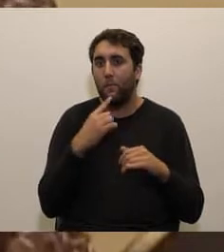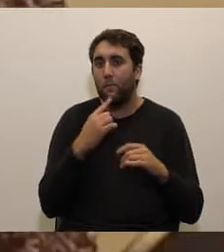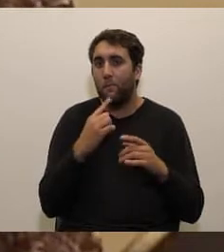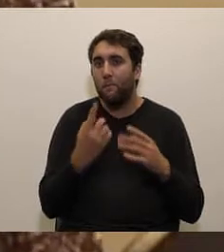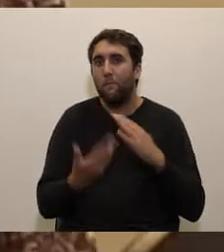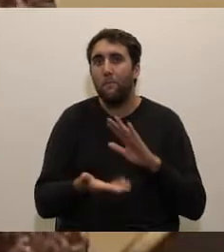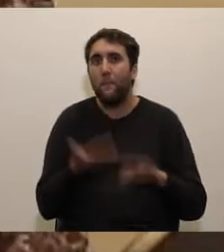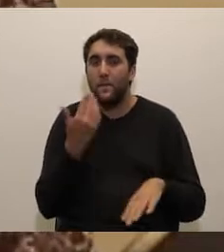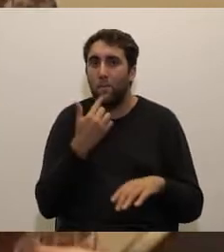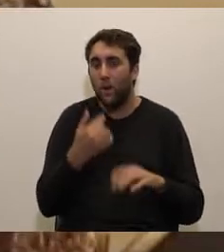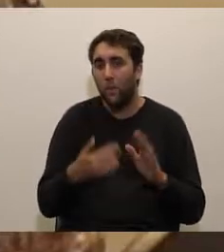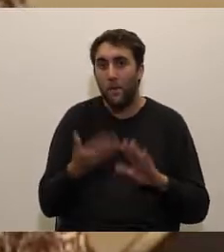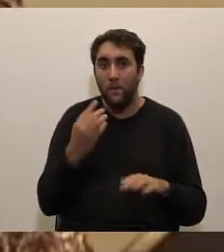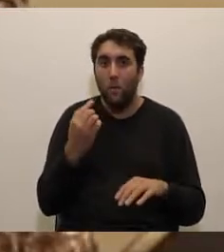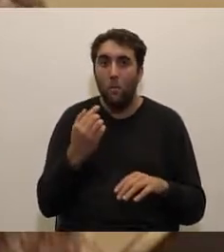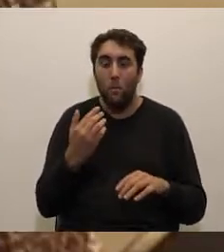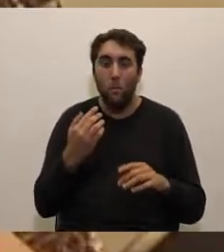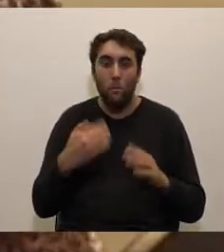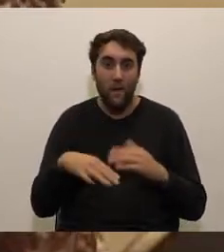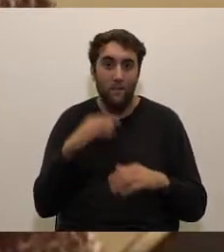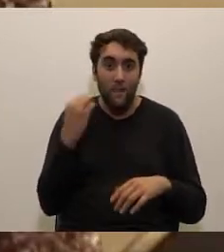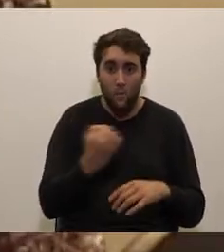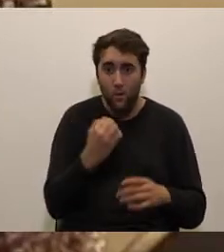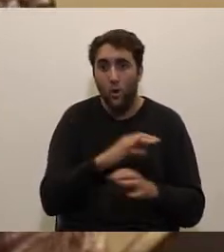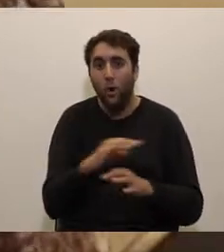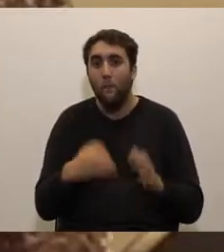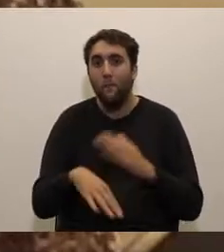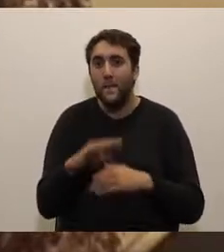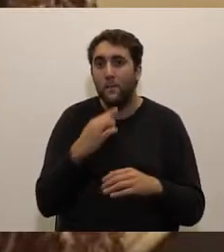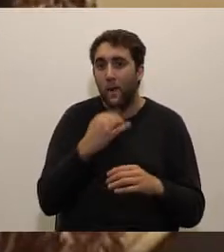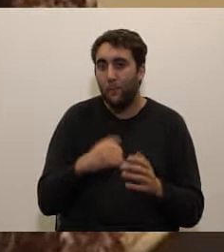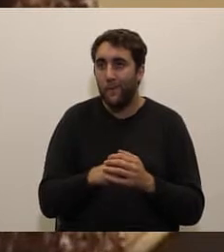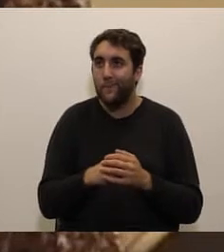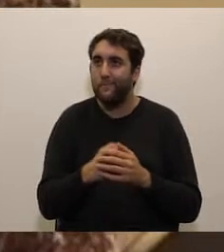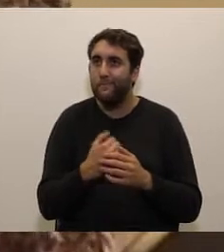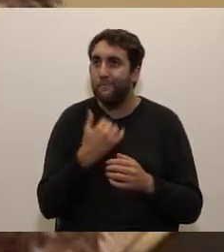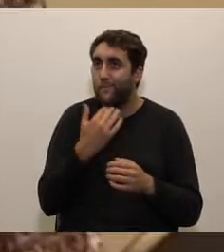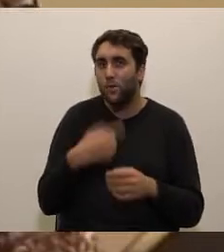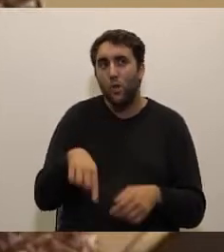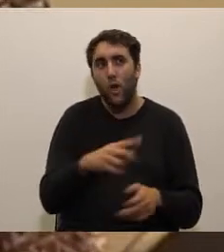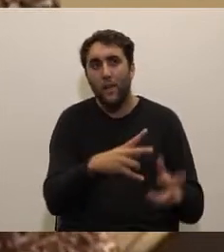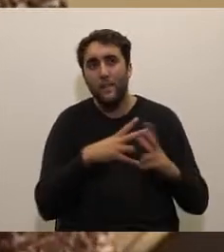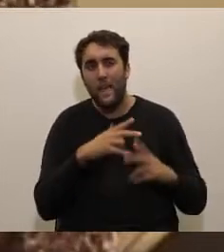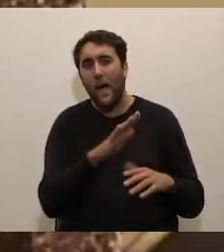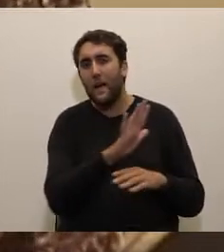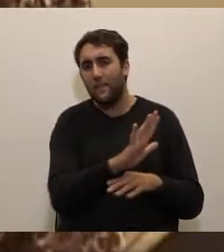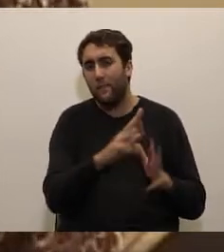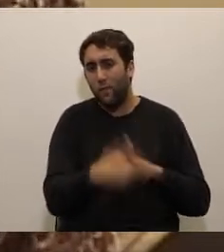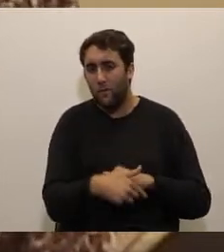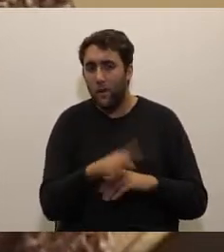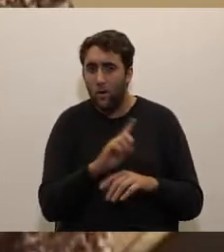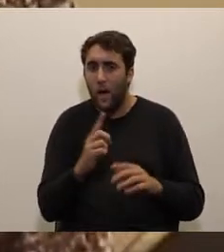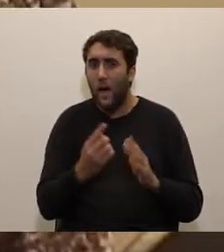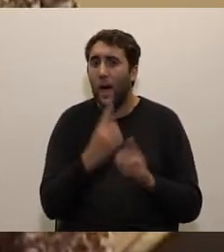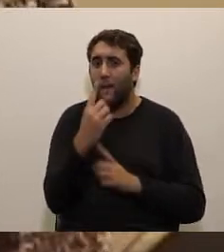mainstream, que no es la receta del marketing digital que te dicen en todos lados, sino que muchas veces son herramientas